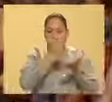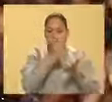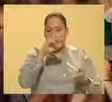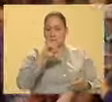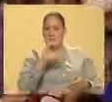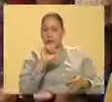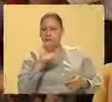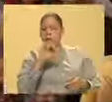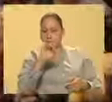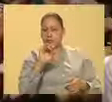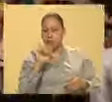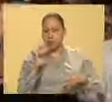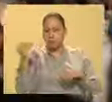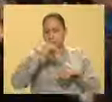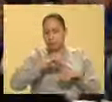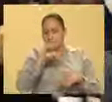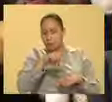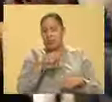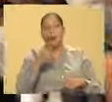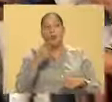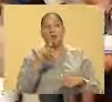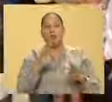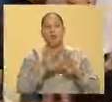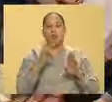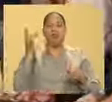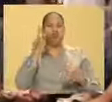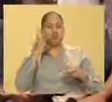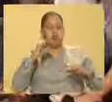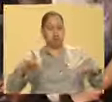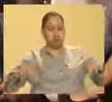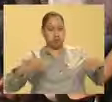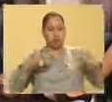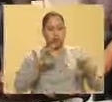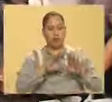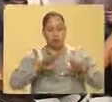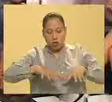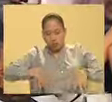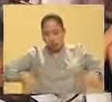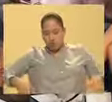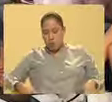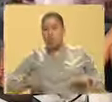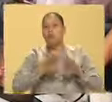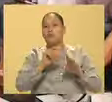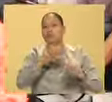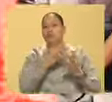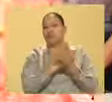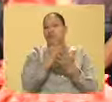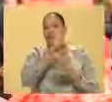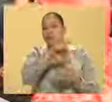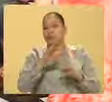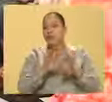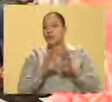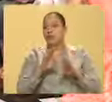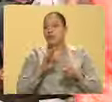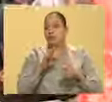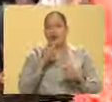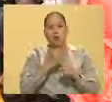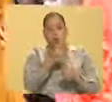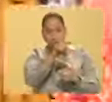tiene súper puesto, pero se trata de opulencia. Se trata de estos vestidos en lo que yo haría de opulencia, porque